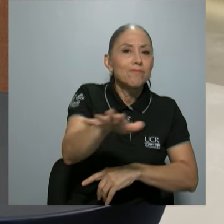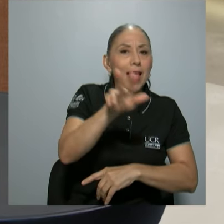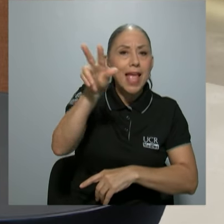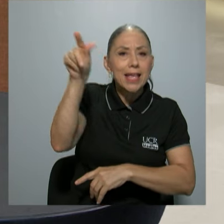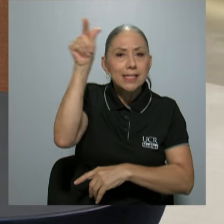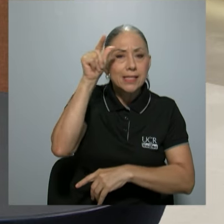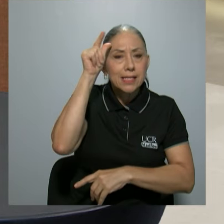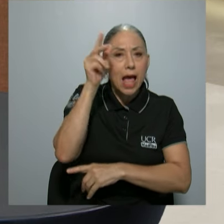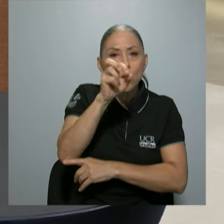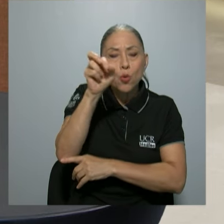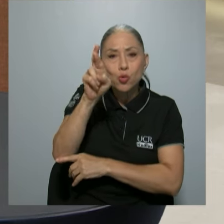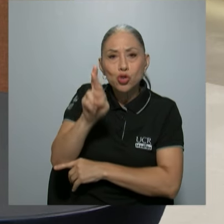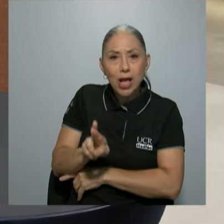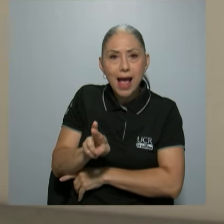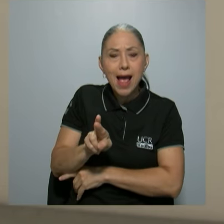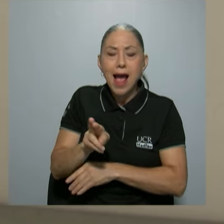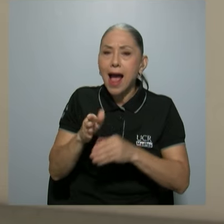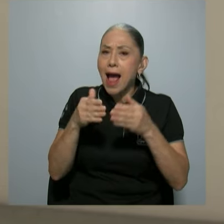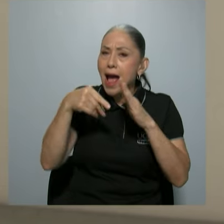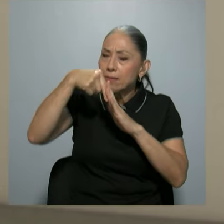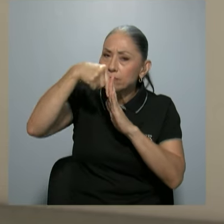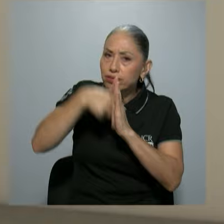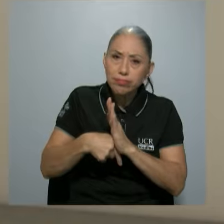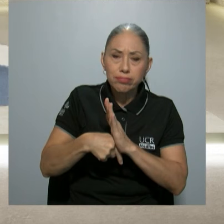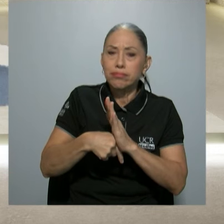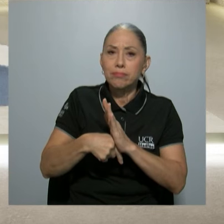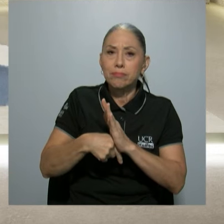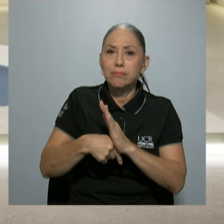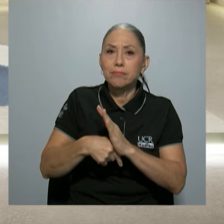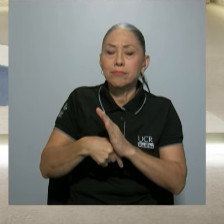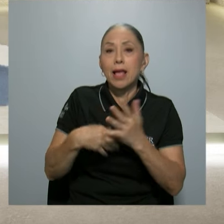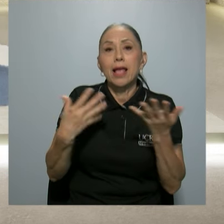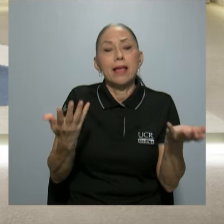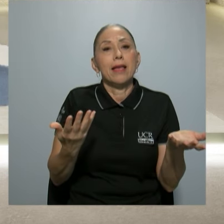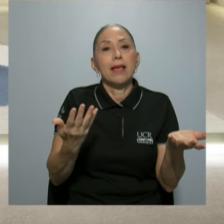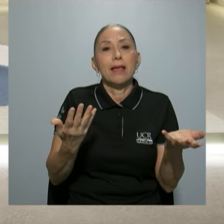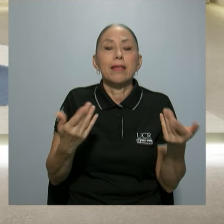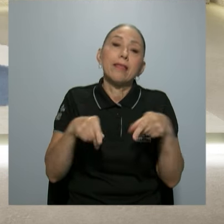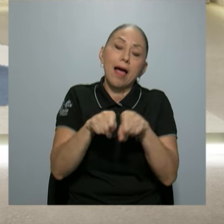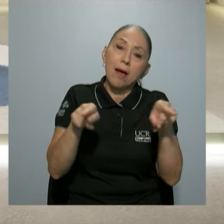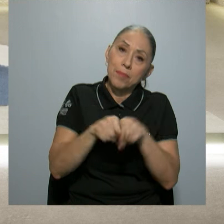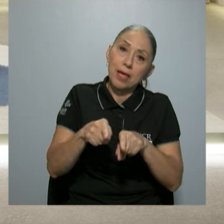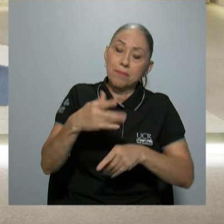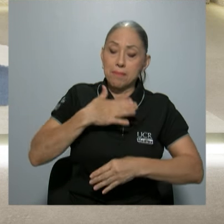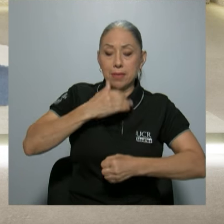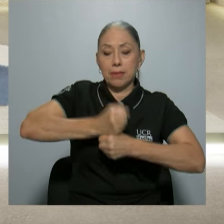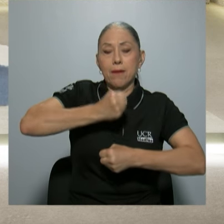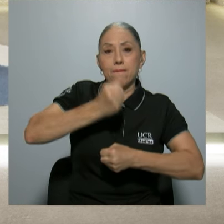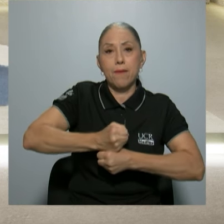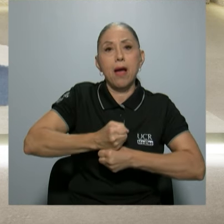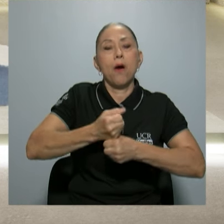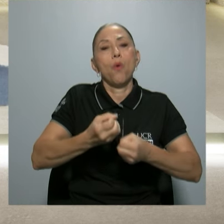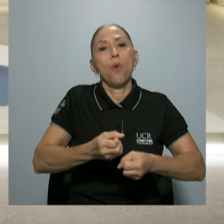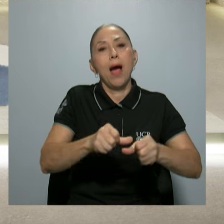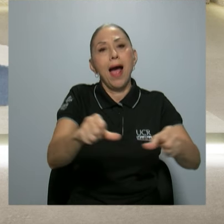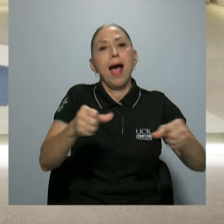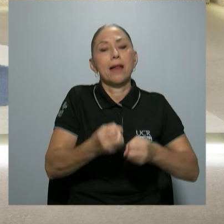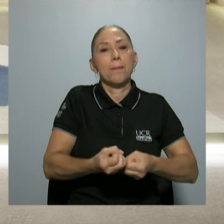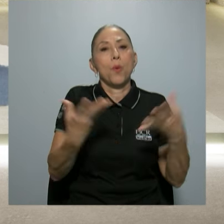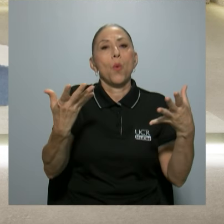forma muy amplia, detallada, amén del tiempo o del paso que he tenido en la función pública. También me